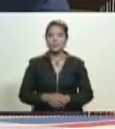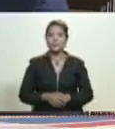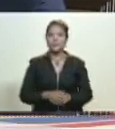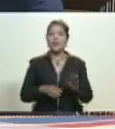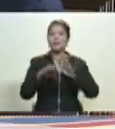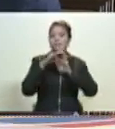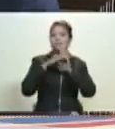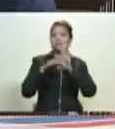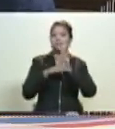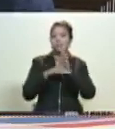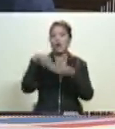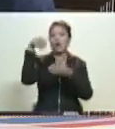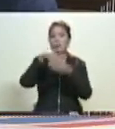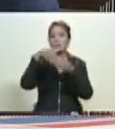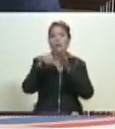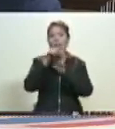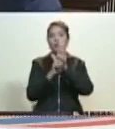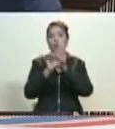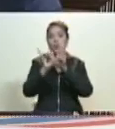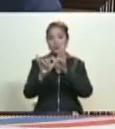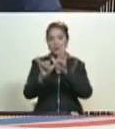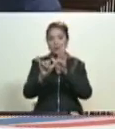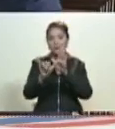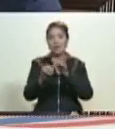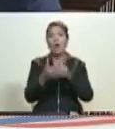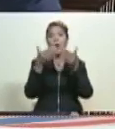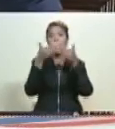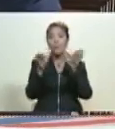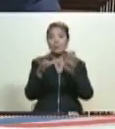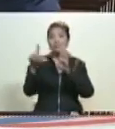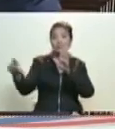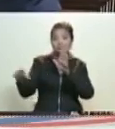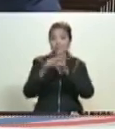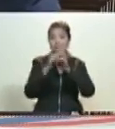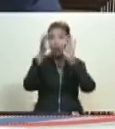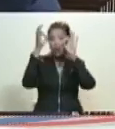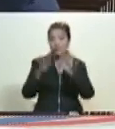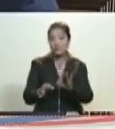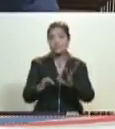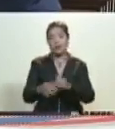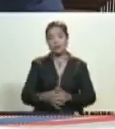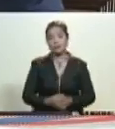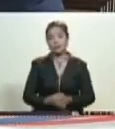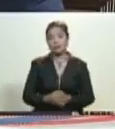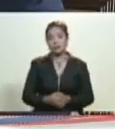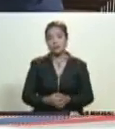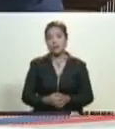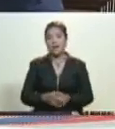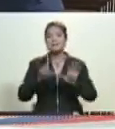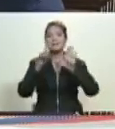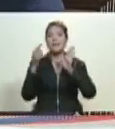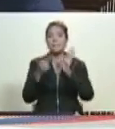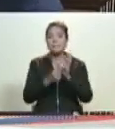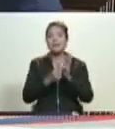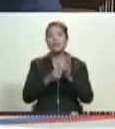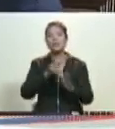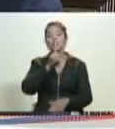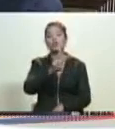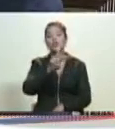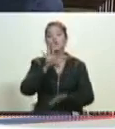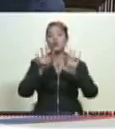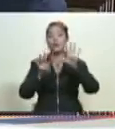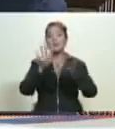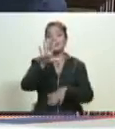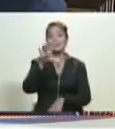comiciales para la Asamblea Nacional Constituyente publicada en Gaceta Oficial número 6295